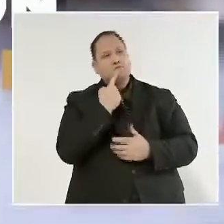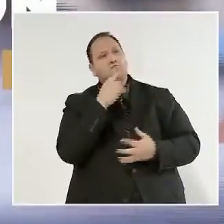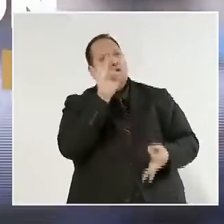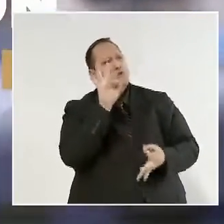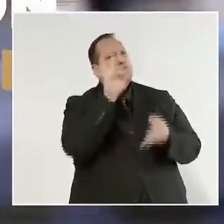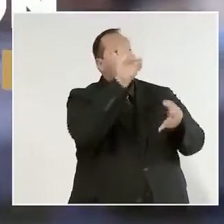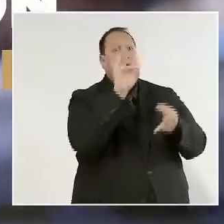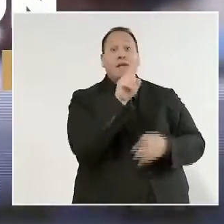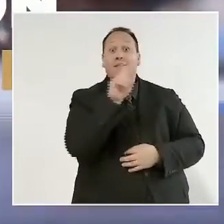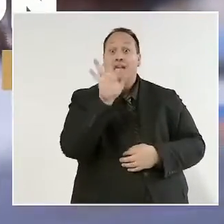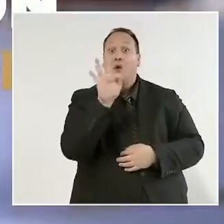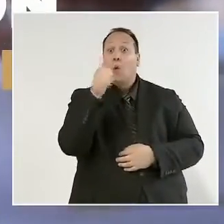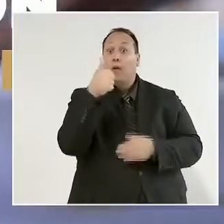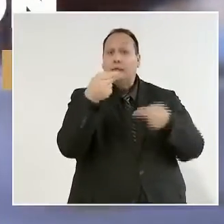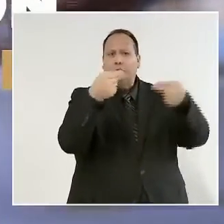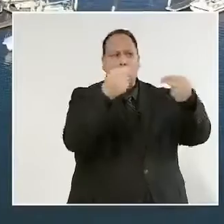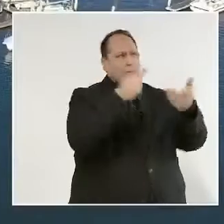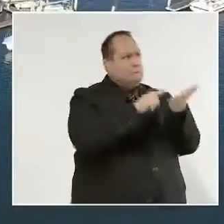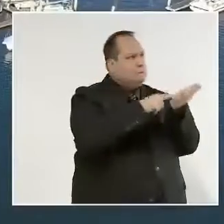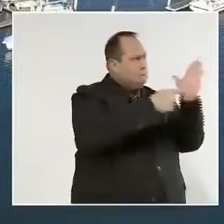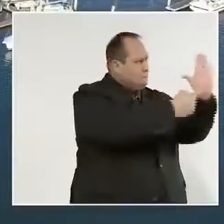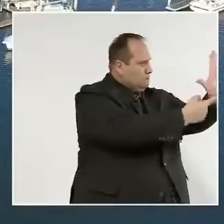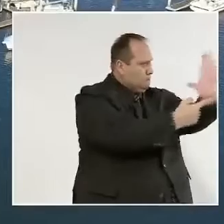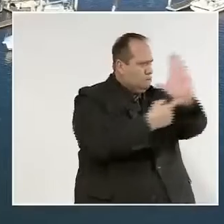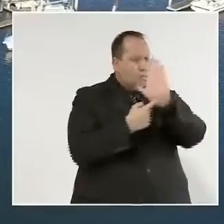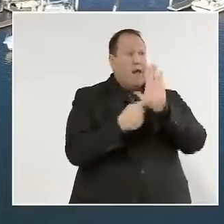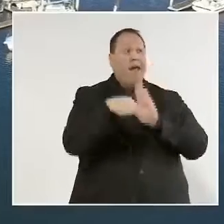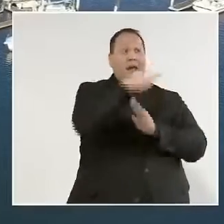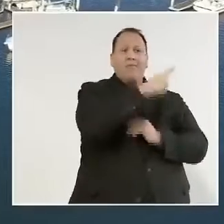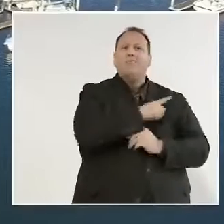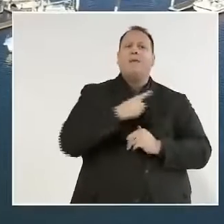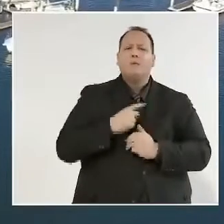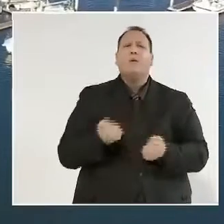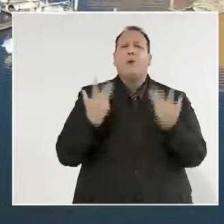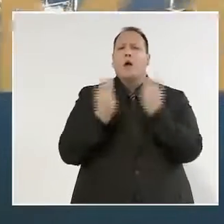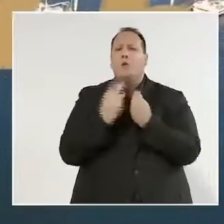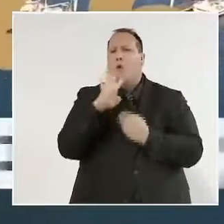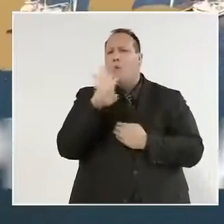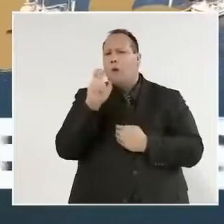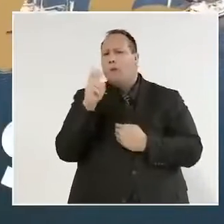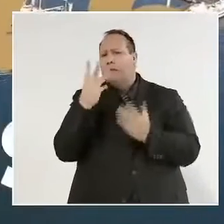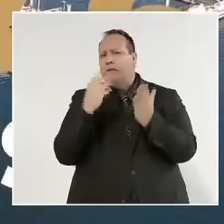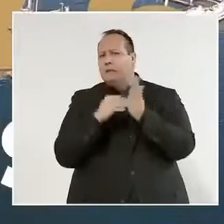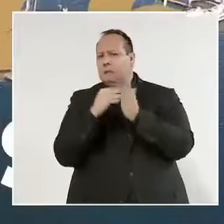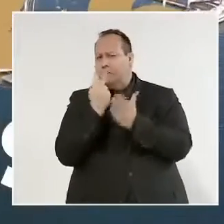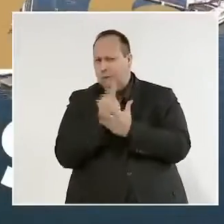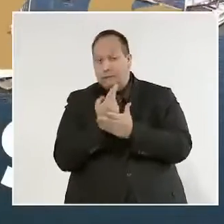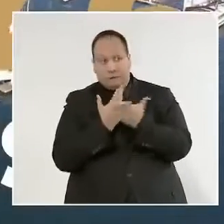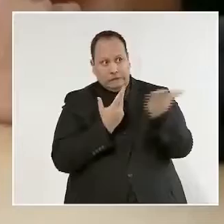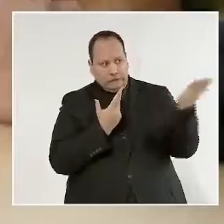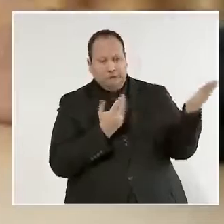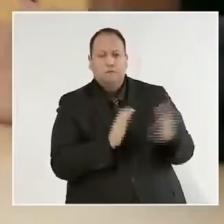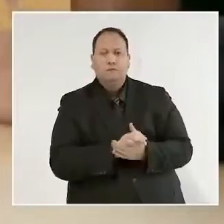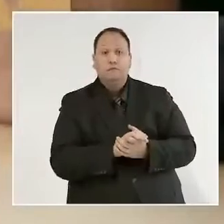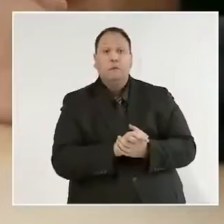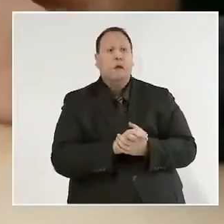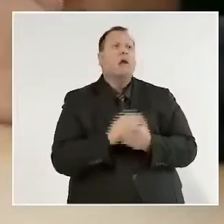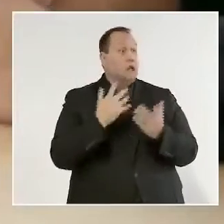con transparencia. En Ensenada, dictaminamos a 146 empresas que